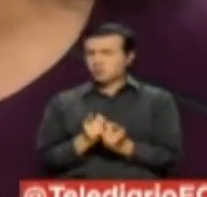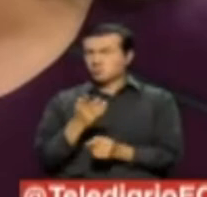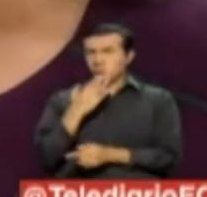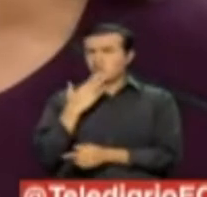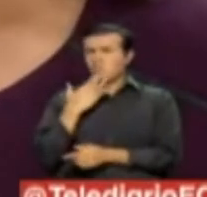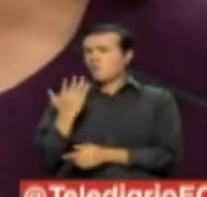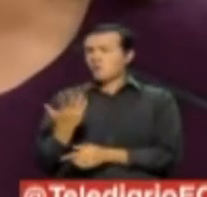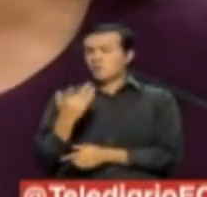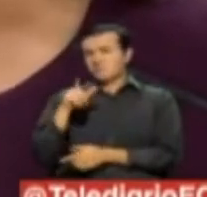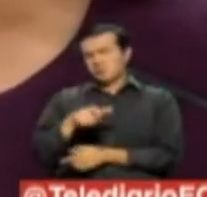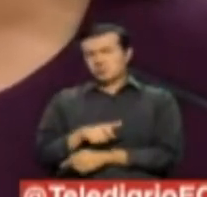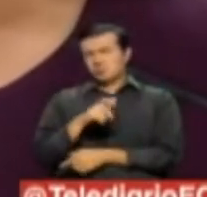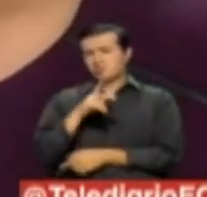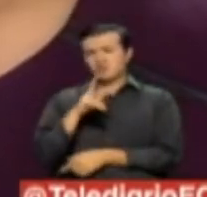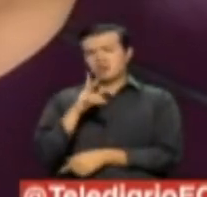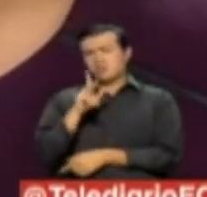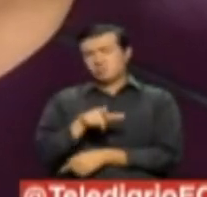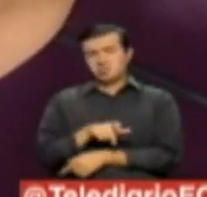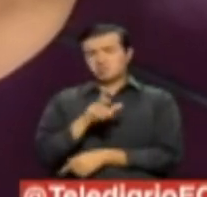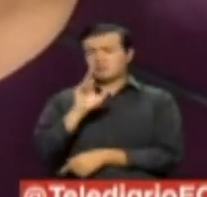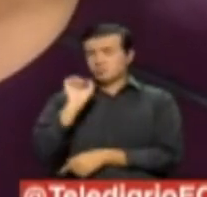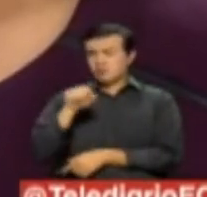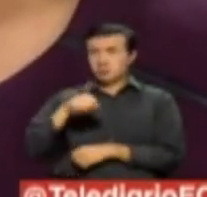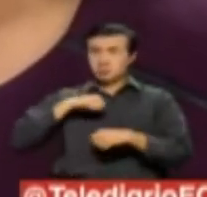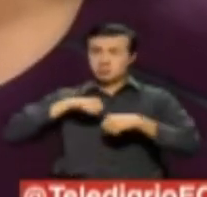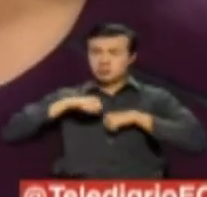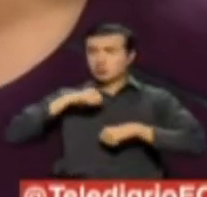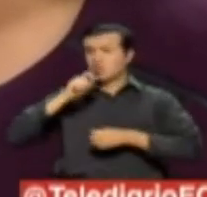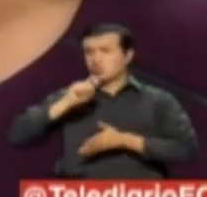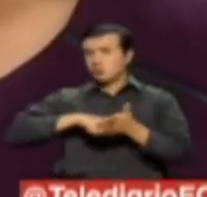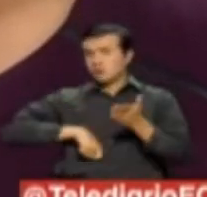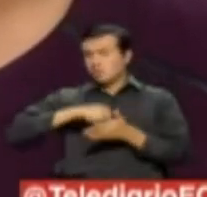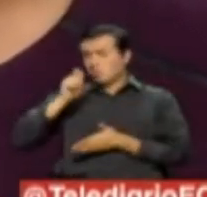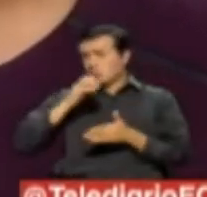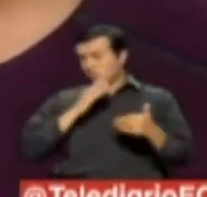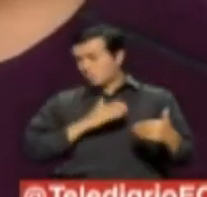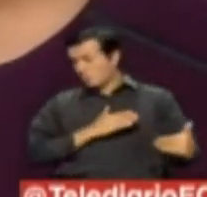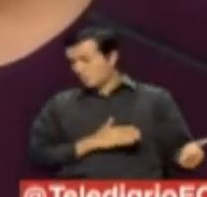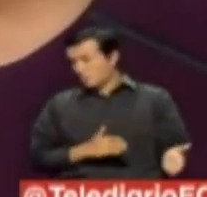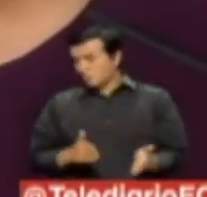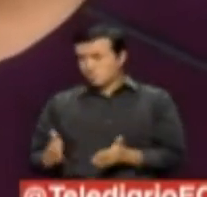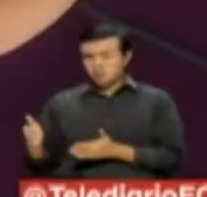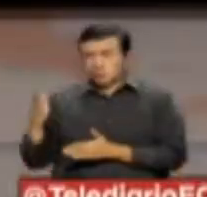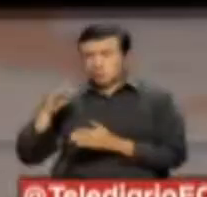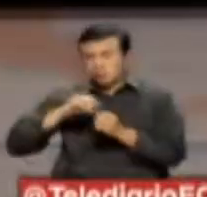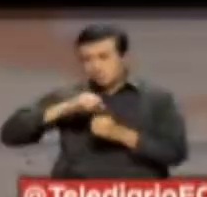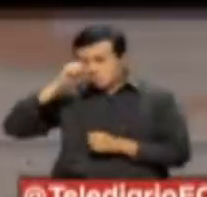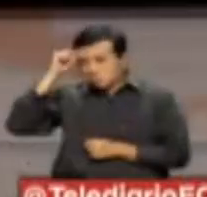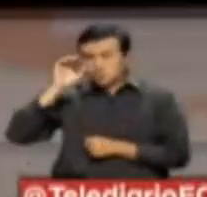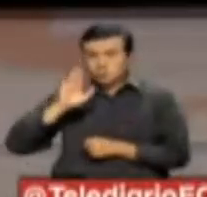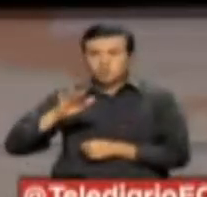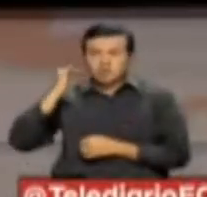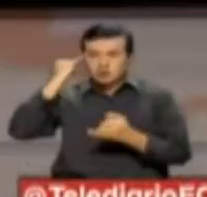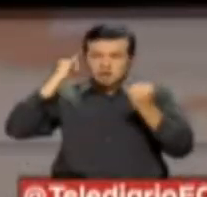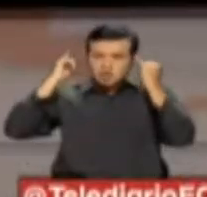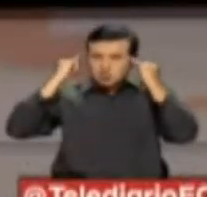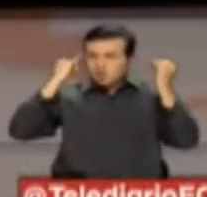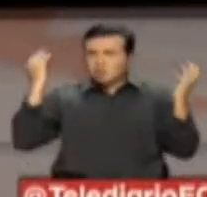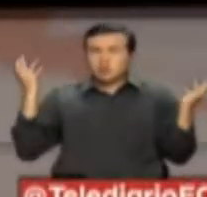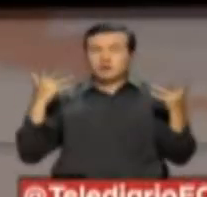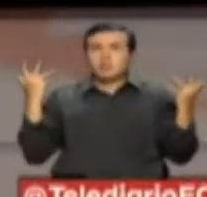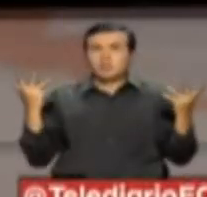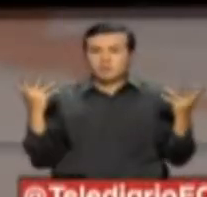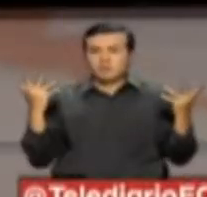usuario común y corriente puede pues legalizar su descubrimiento su invento para que no sea